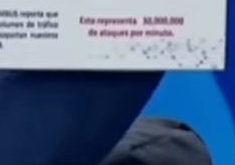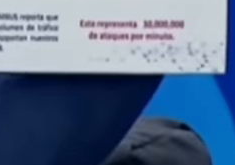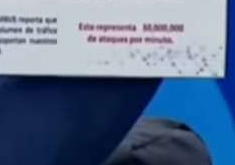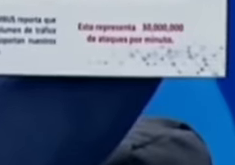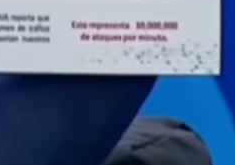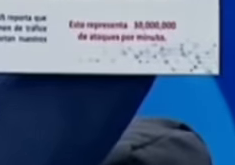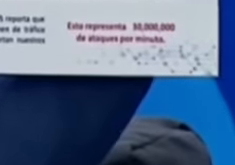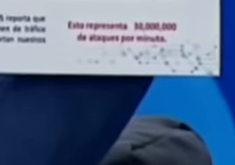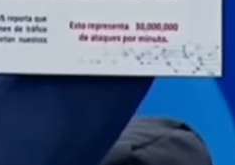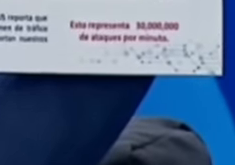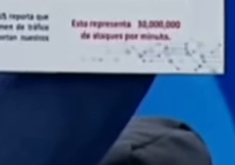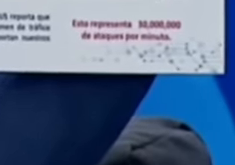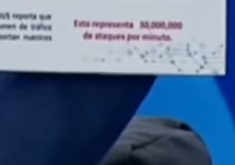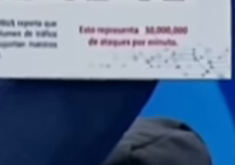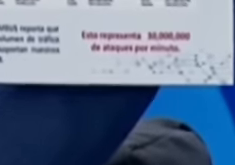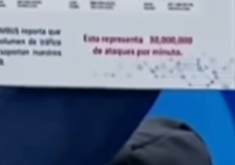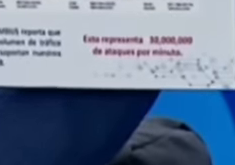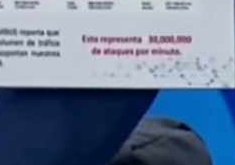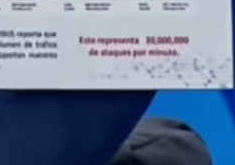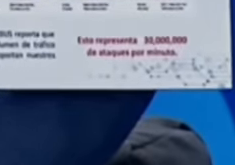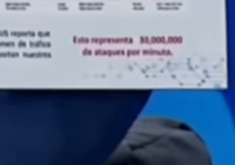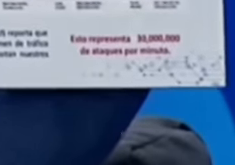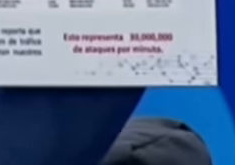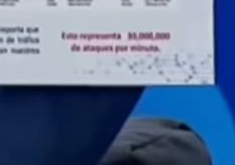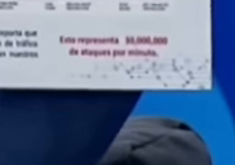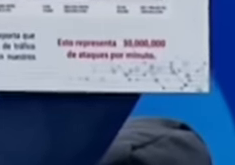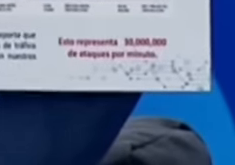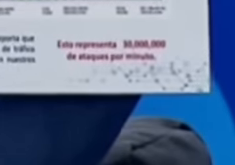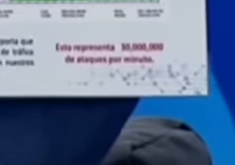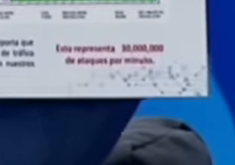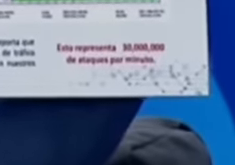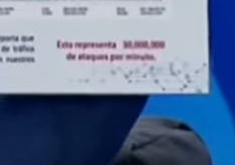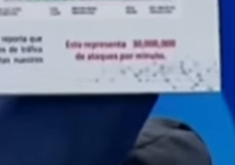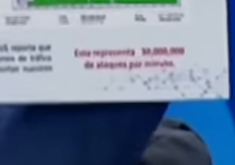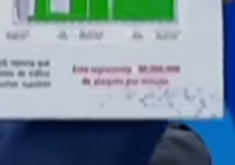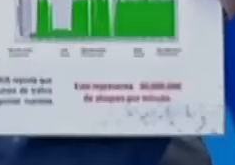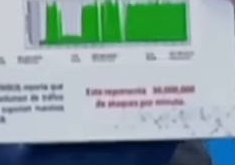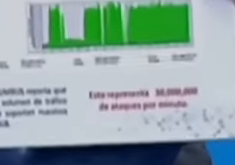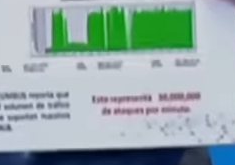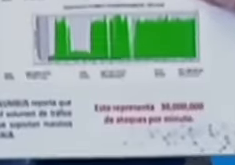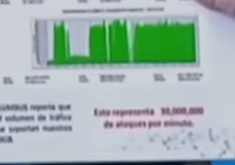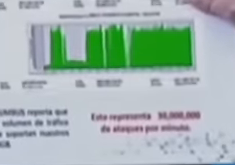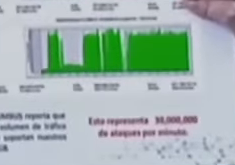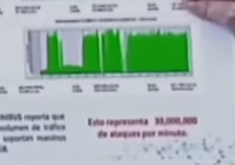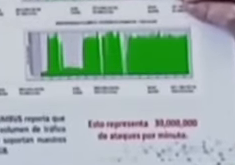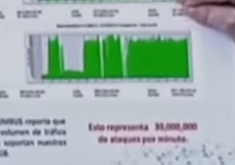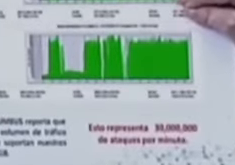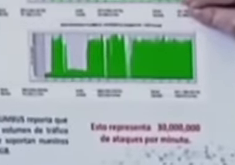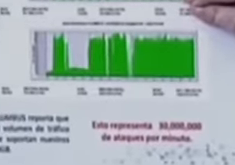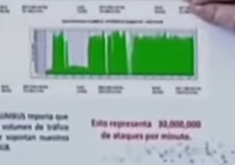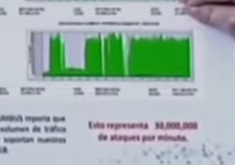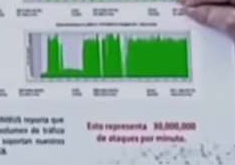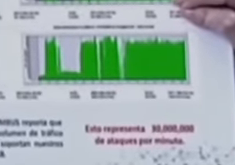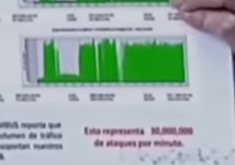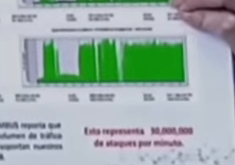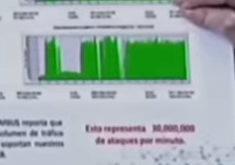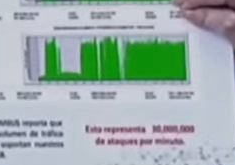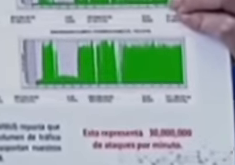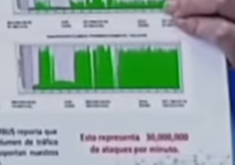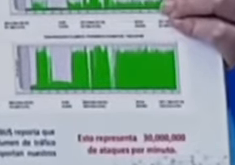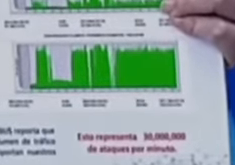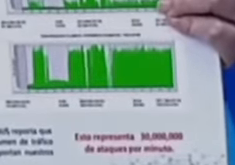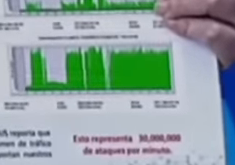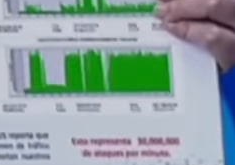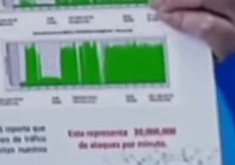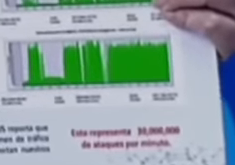Aquí comienzan los ataques. Brutales. Mira el incremento del tráfico malicioso en donde la misma empresa Columbus se comunica con